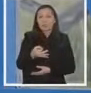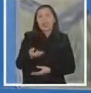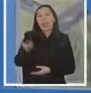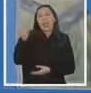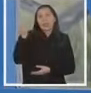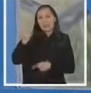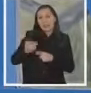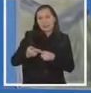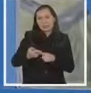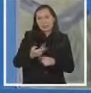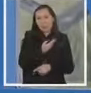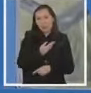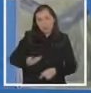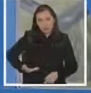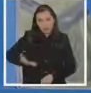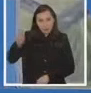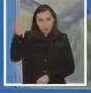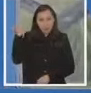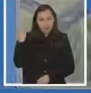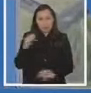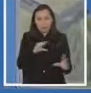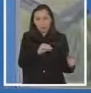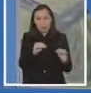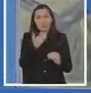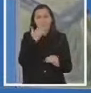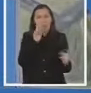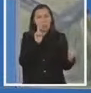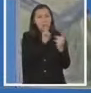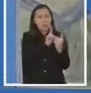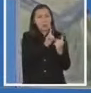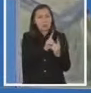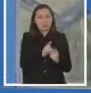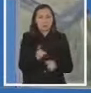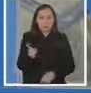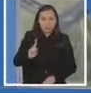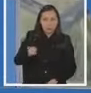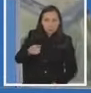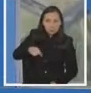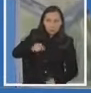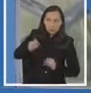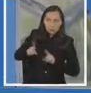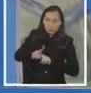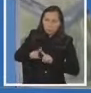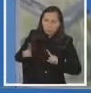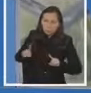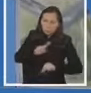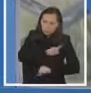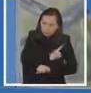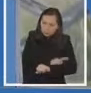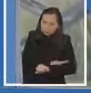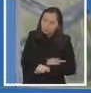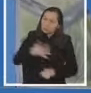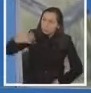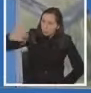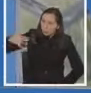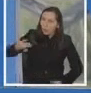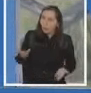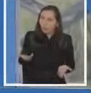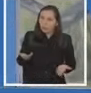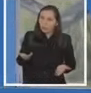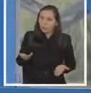gobierno de ese momento. Y nosotros defendíamos con mucha fuerza que era